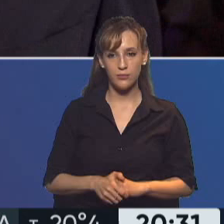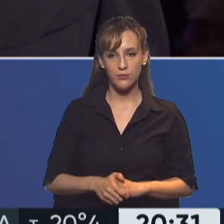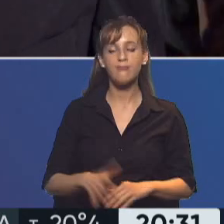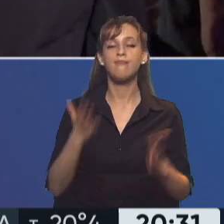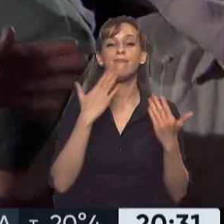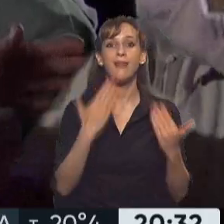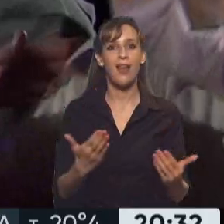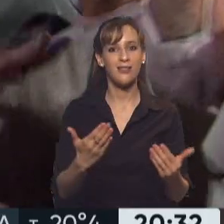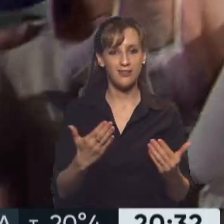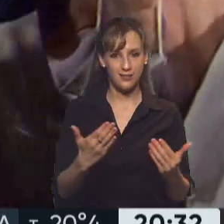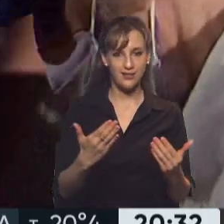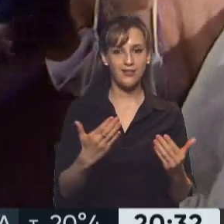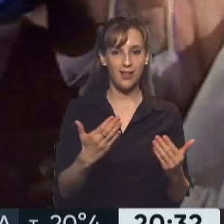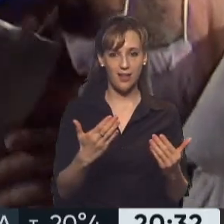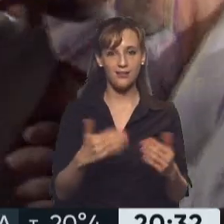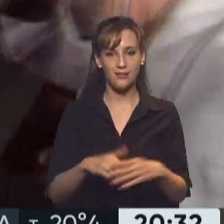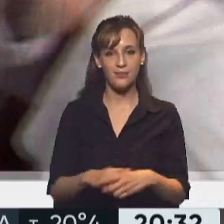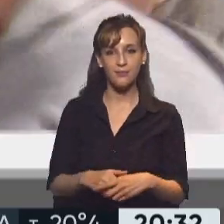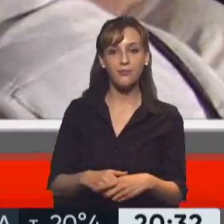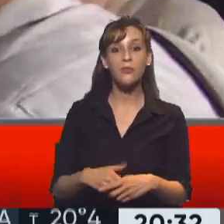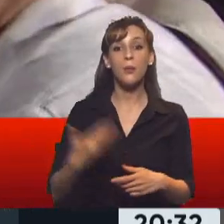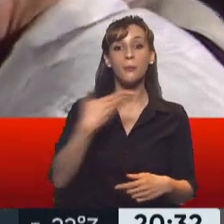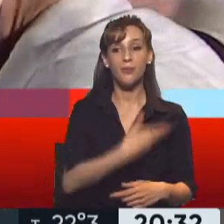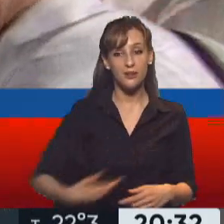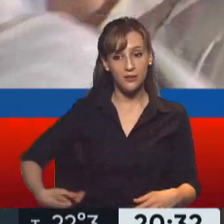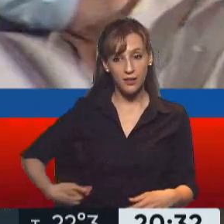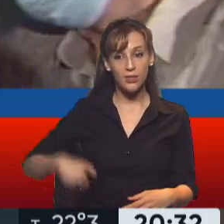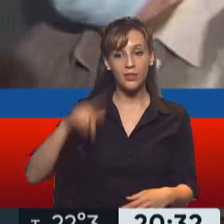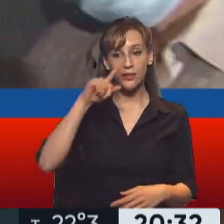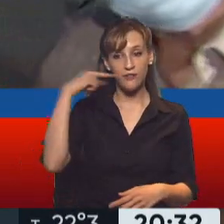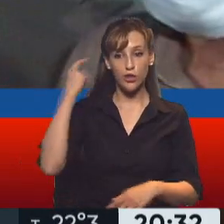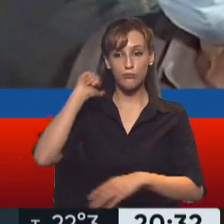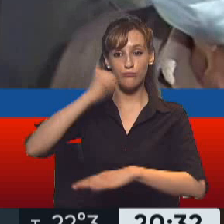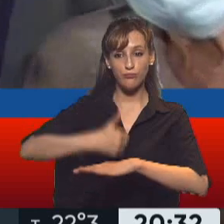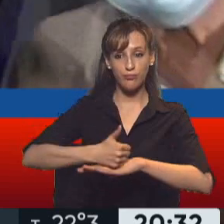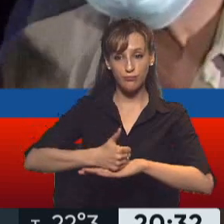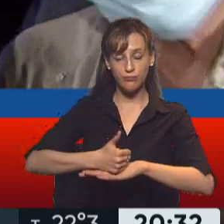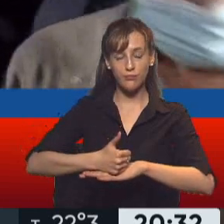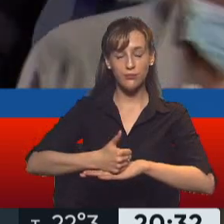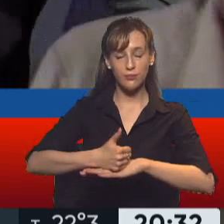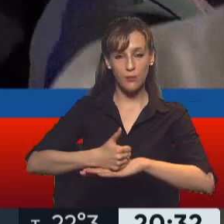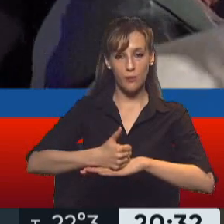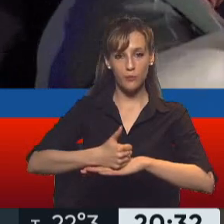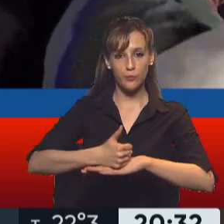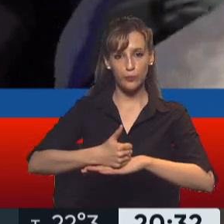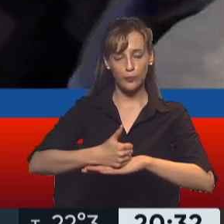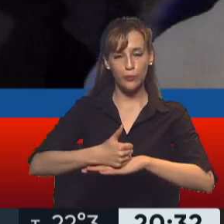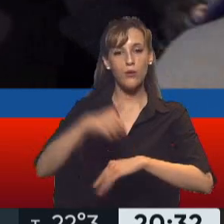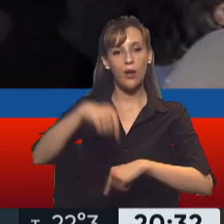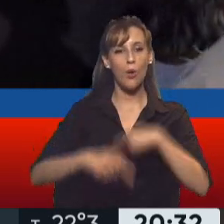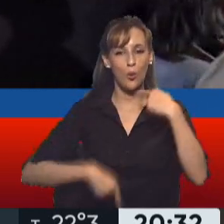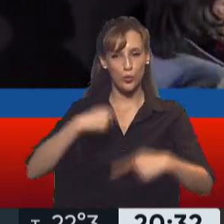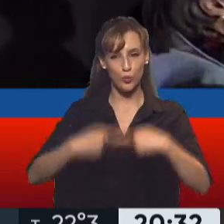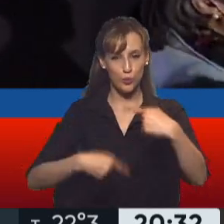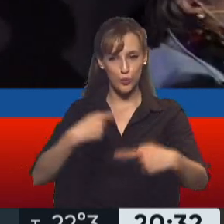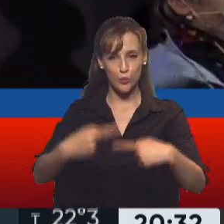Muchas gracias. Con la presencia del presidente de la Nación, Alberto Fernández, continúa